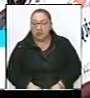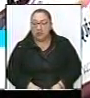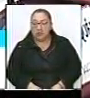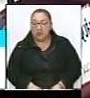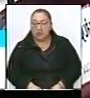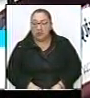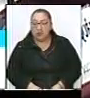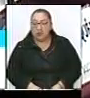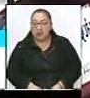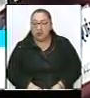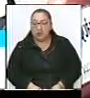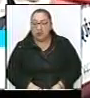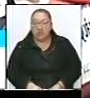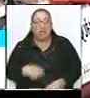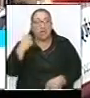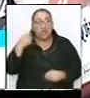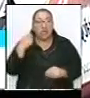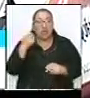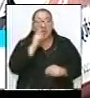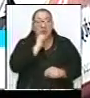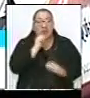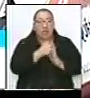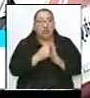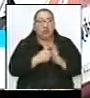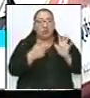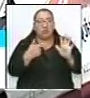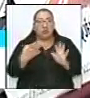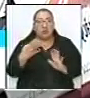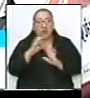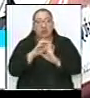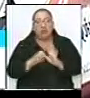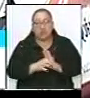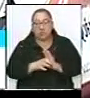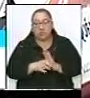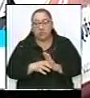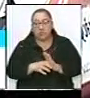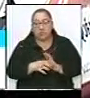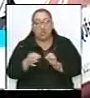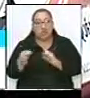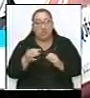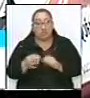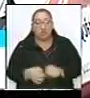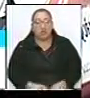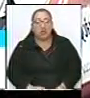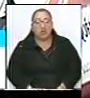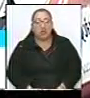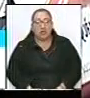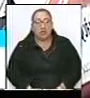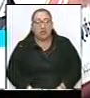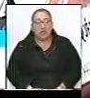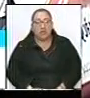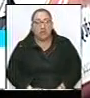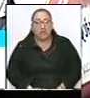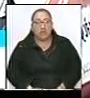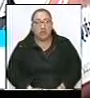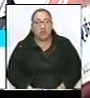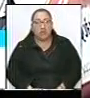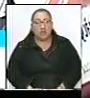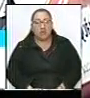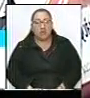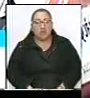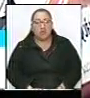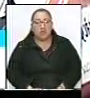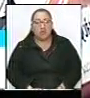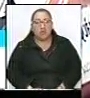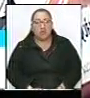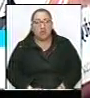Entonces, el artículo 79 de la Constitución tiene que ser interpretado en base a... Han pasado 25 años, y este